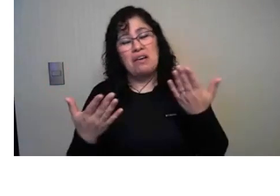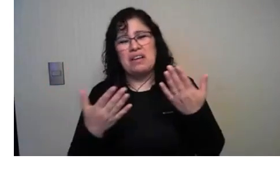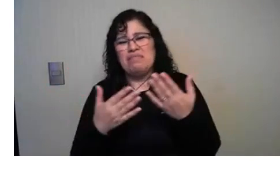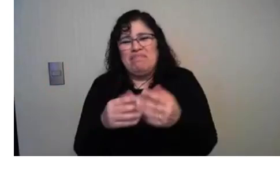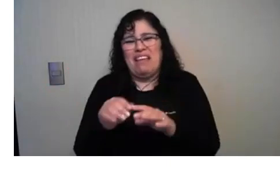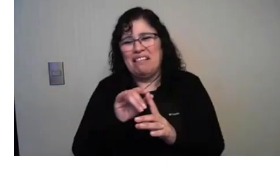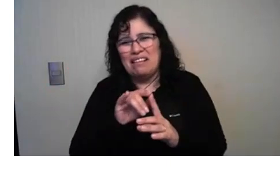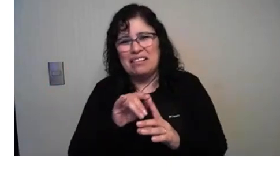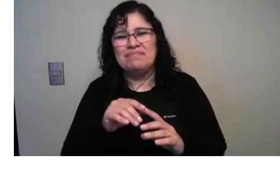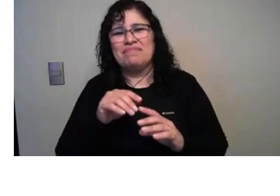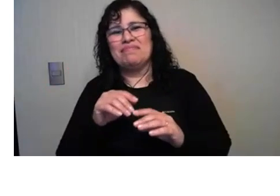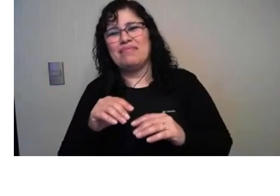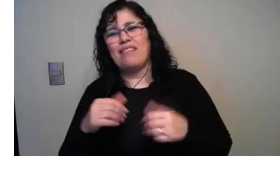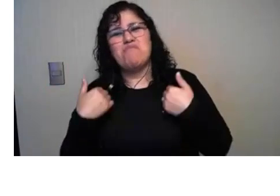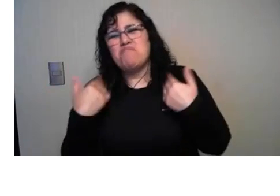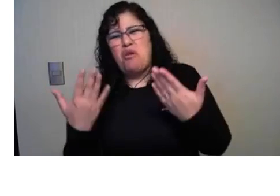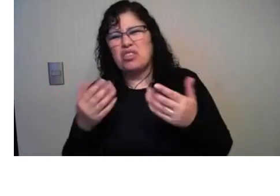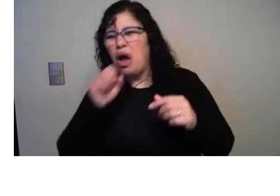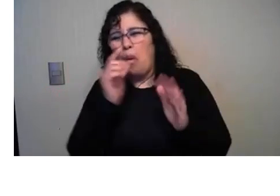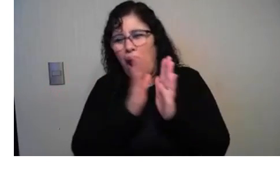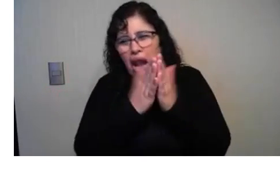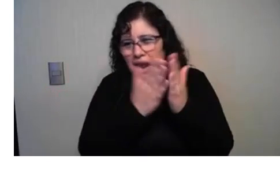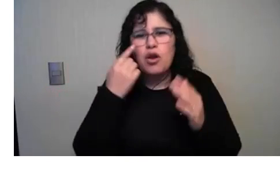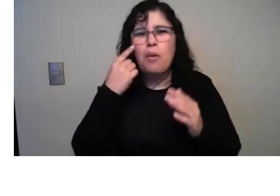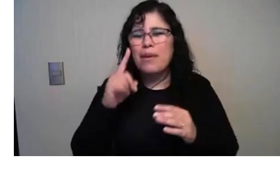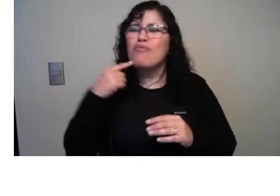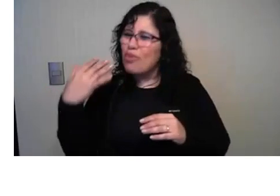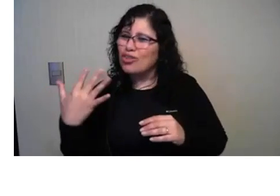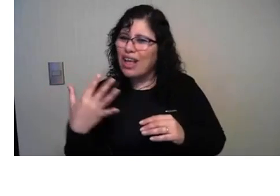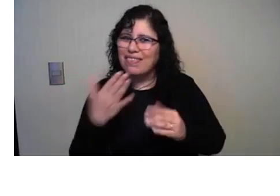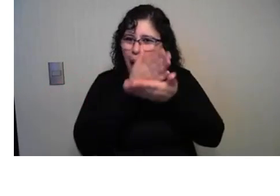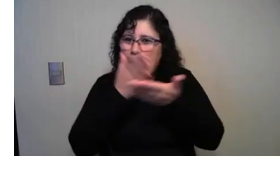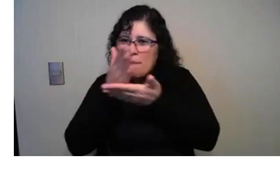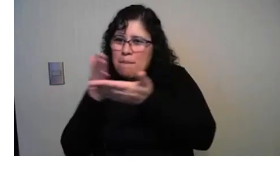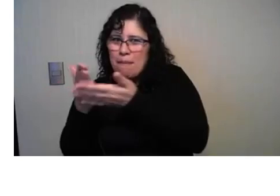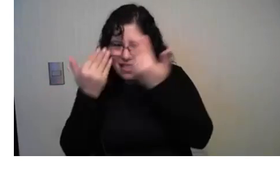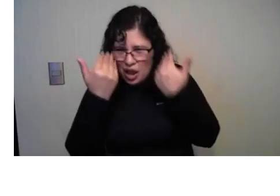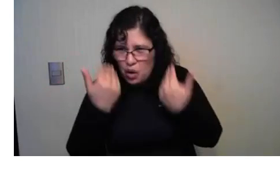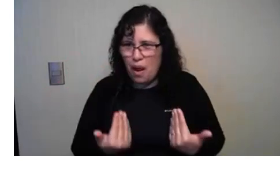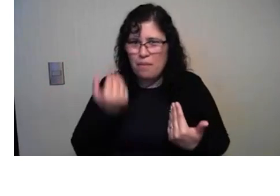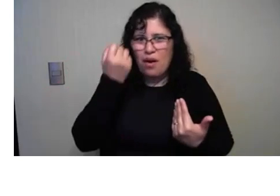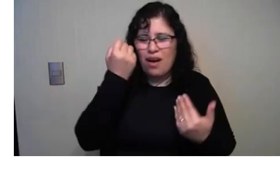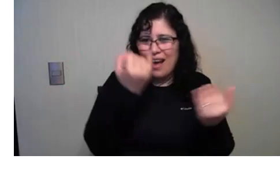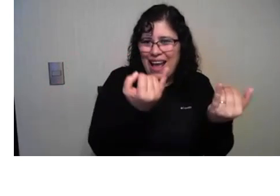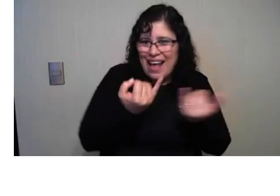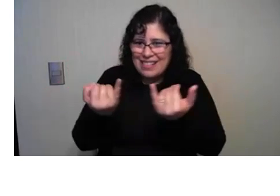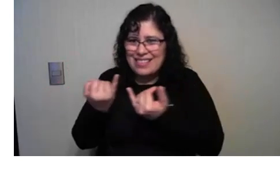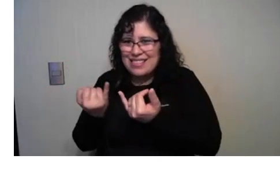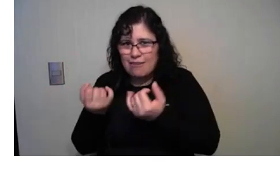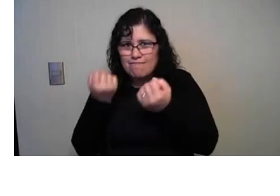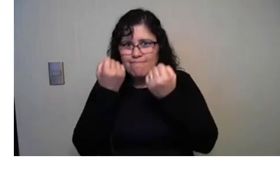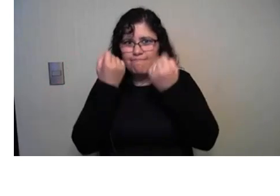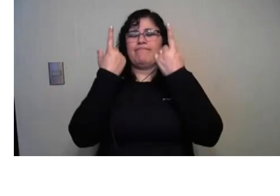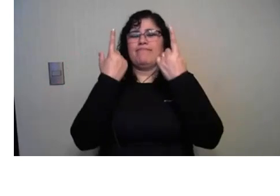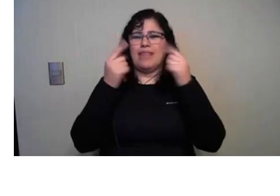que podamos entender qué son aquellas estructuras que captan nuestros estímulos. Bueno, estos receptores envían